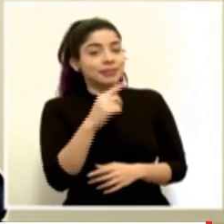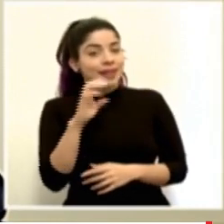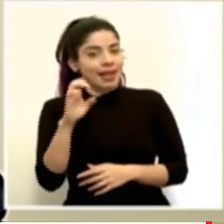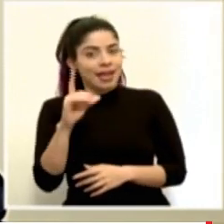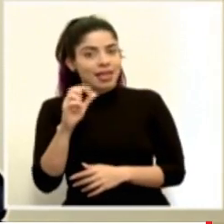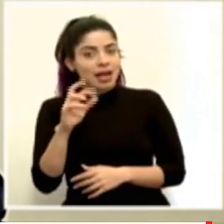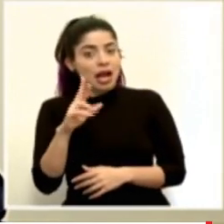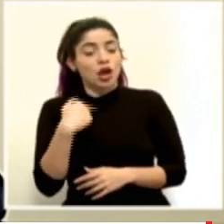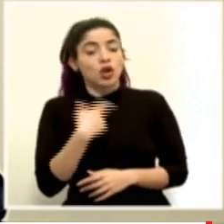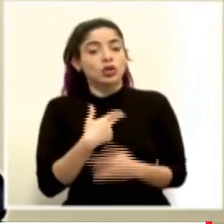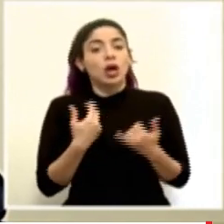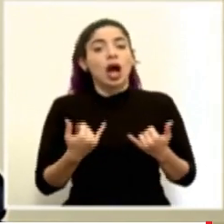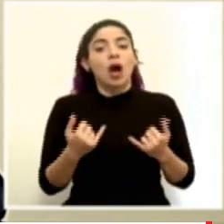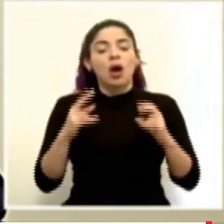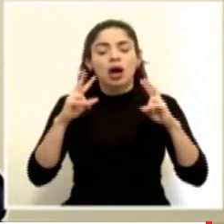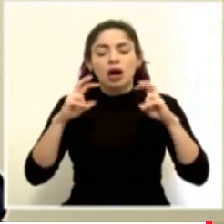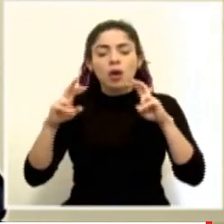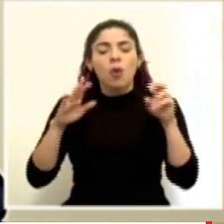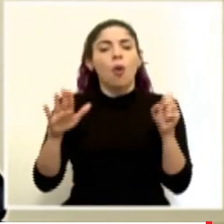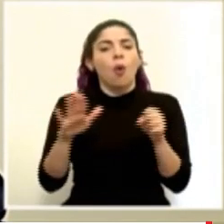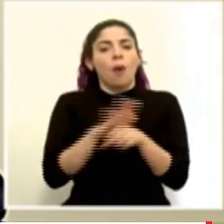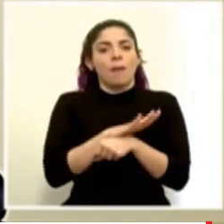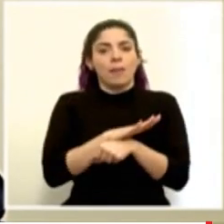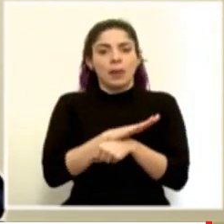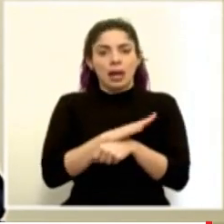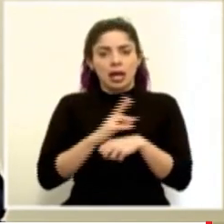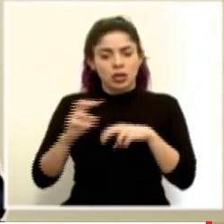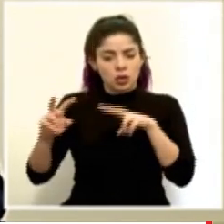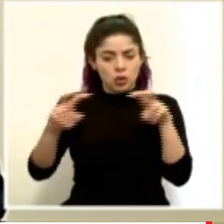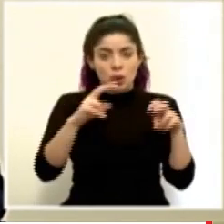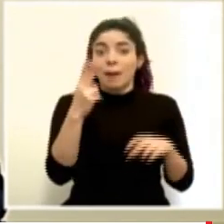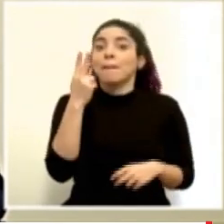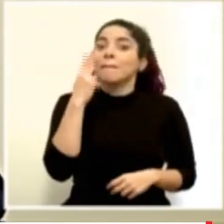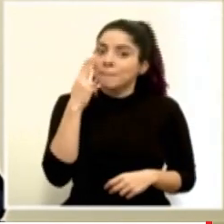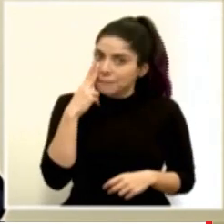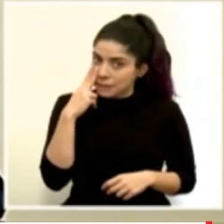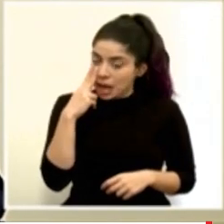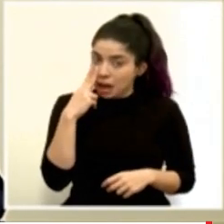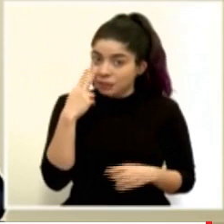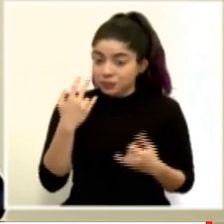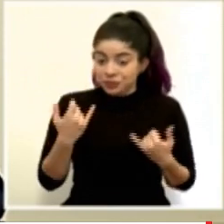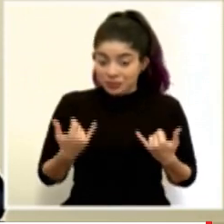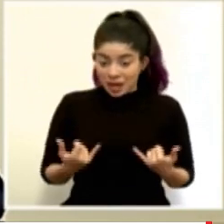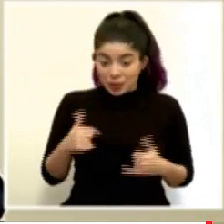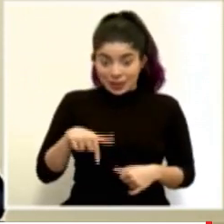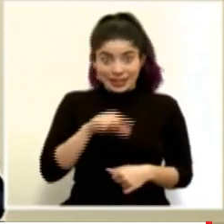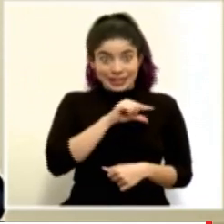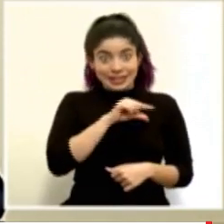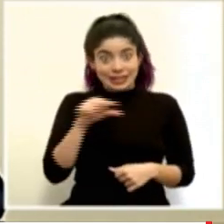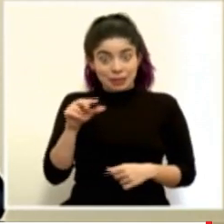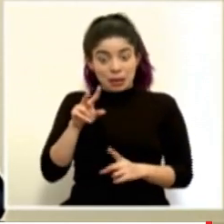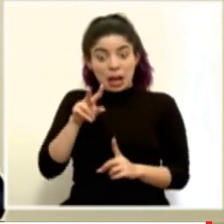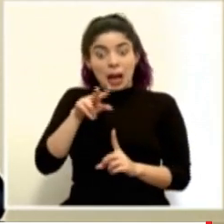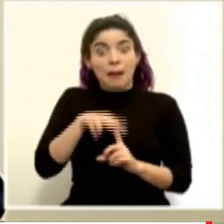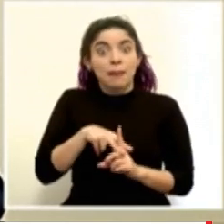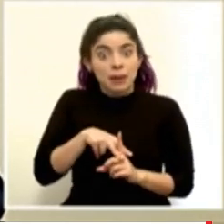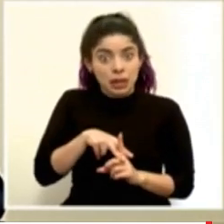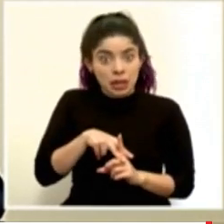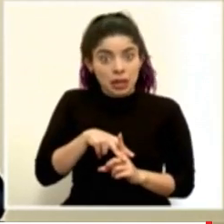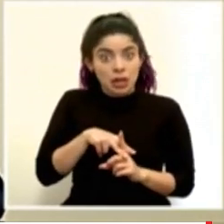aquí tenemos que hacer una valoración completa y tenemos que saber que, vean que con lo que estamos tomando esta semana ha